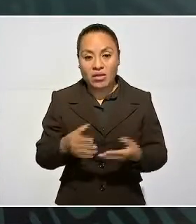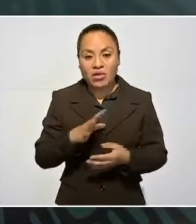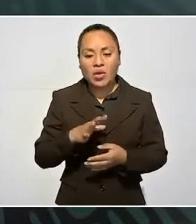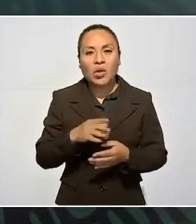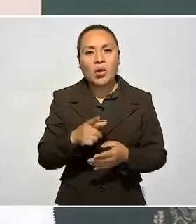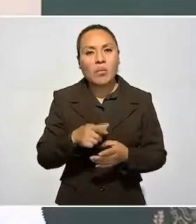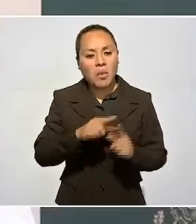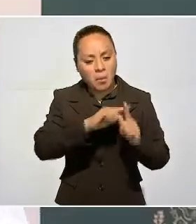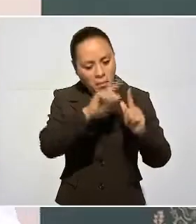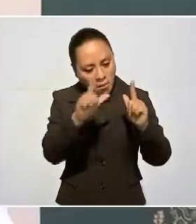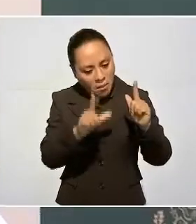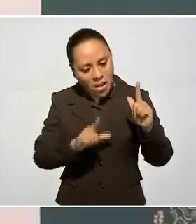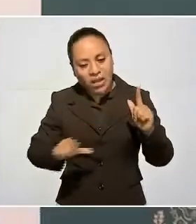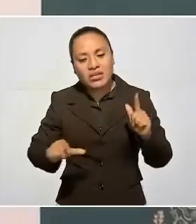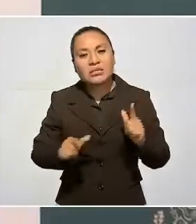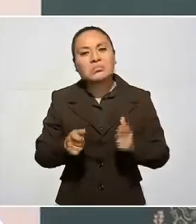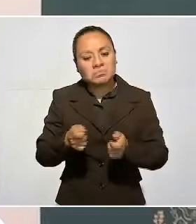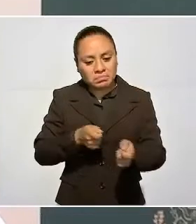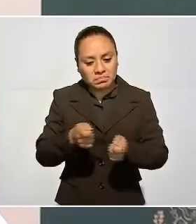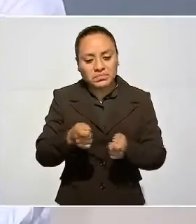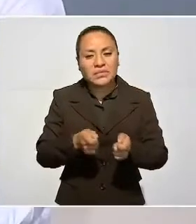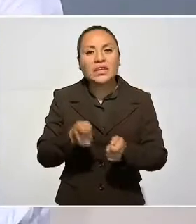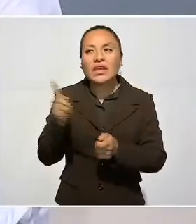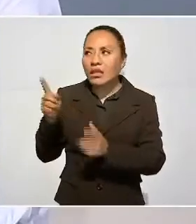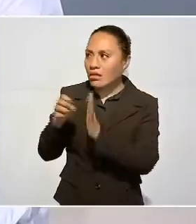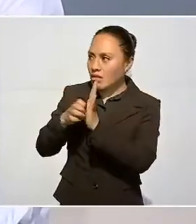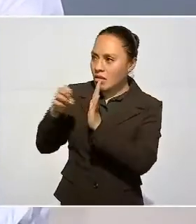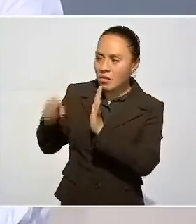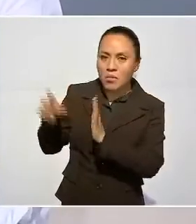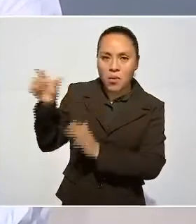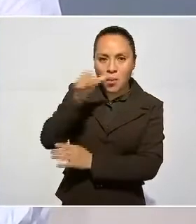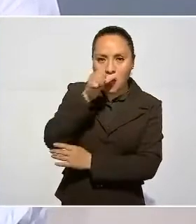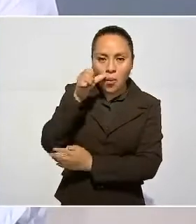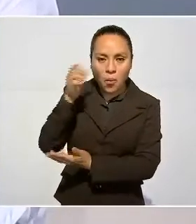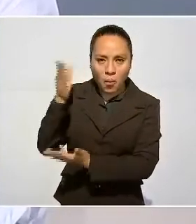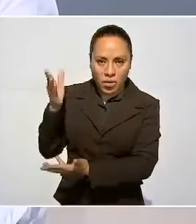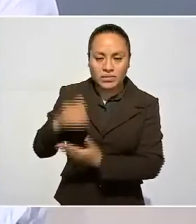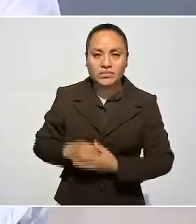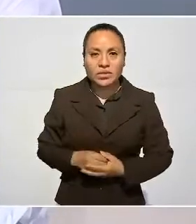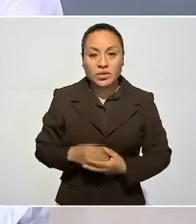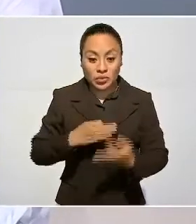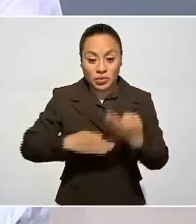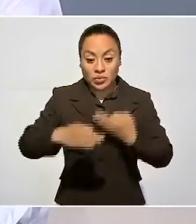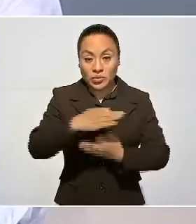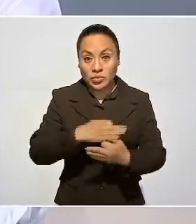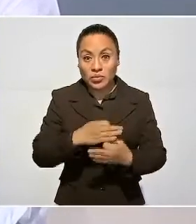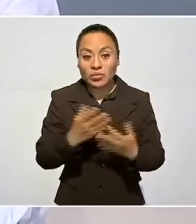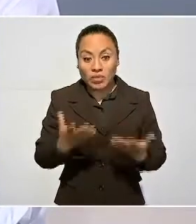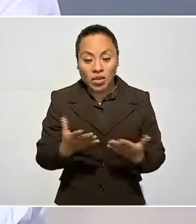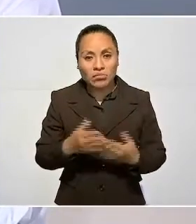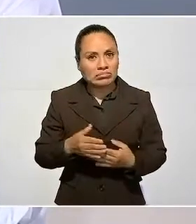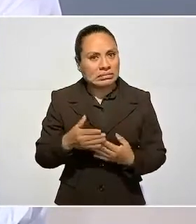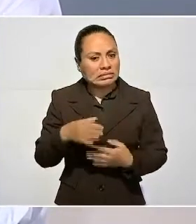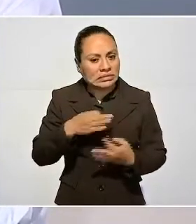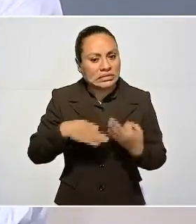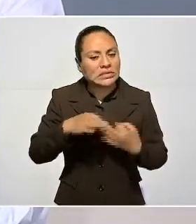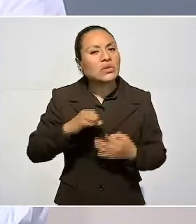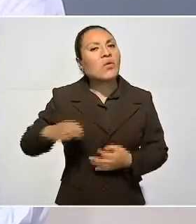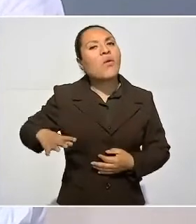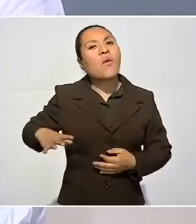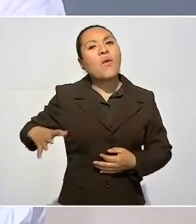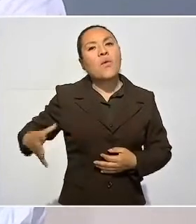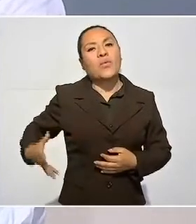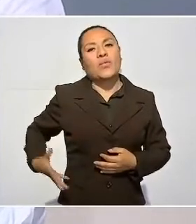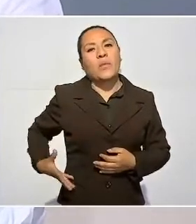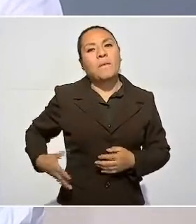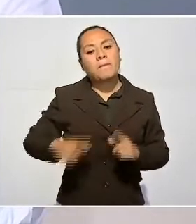de la patria en Juárez, porque sobre todas las cosas somos